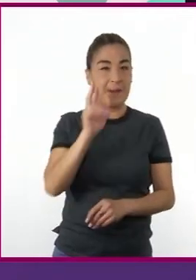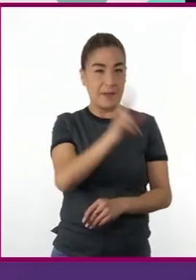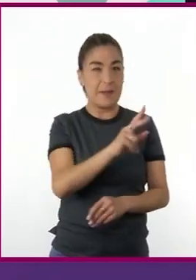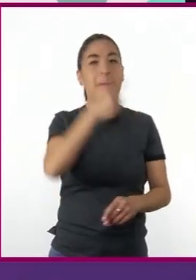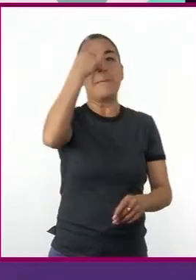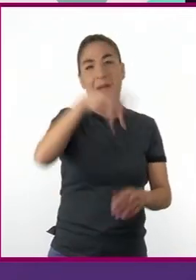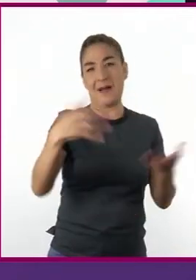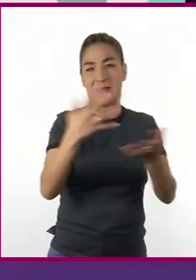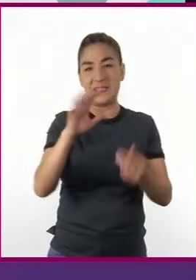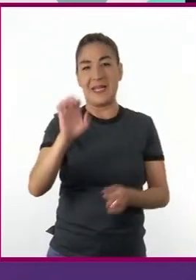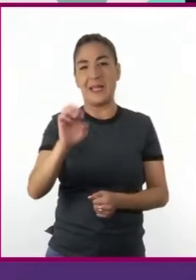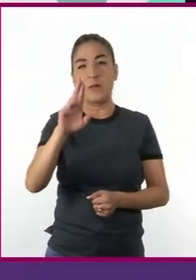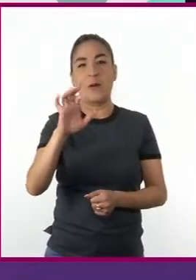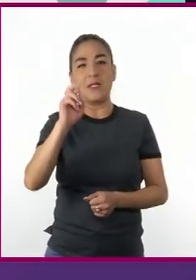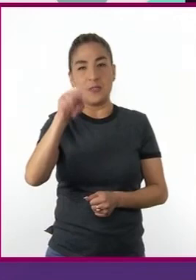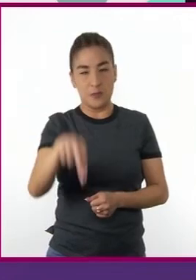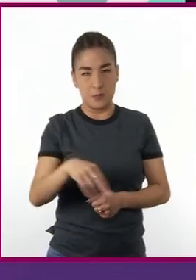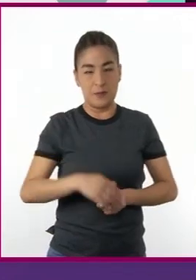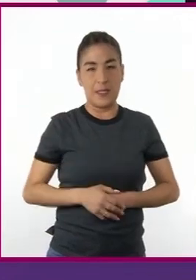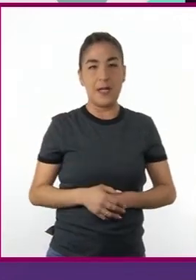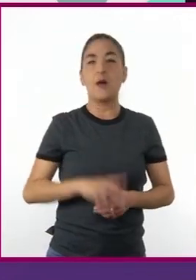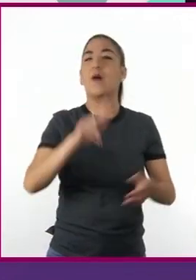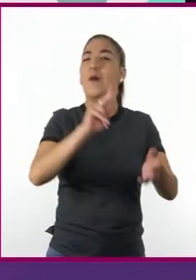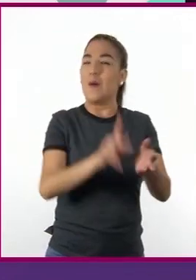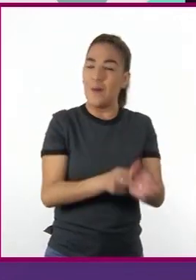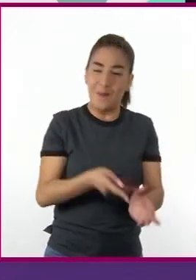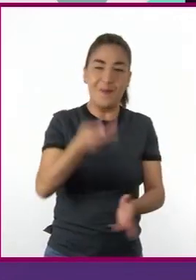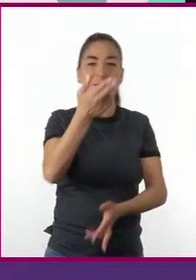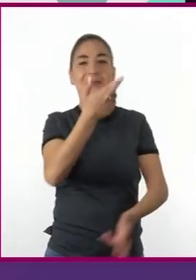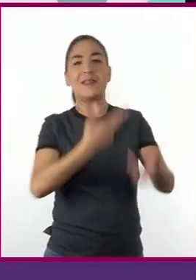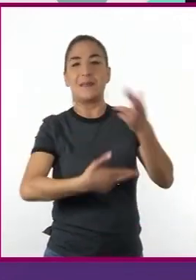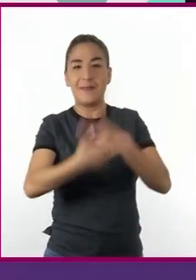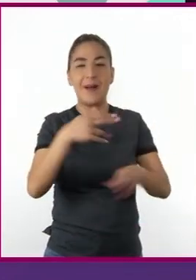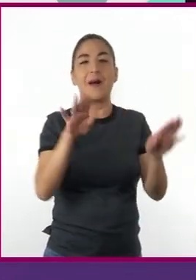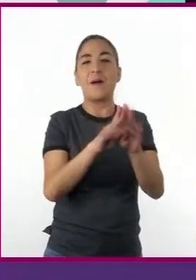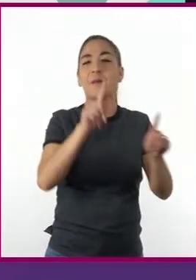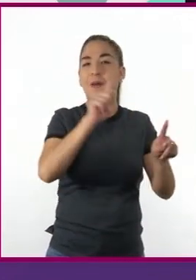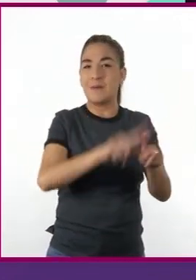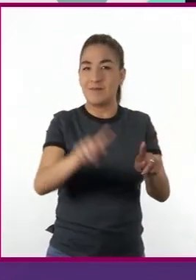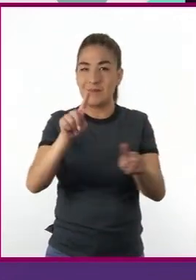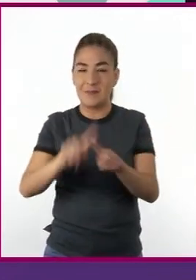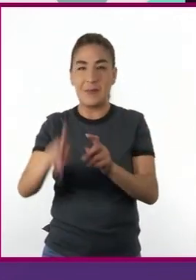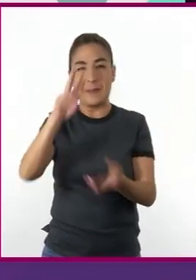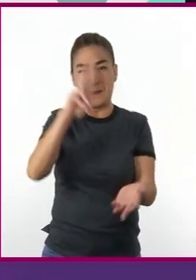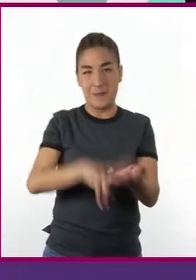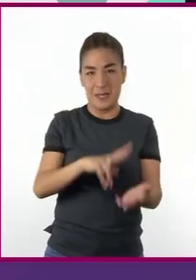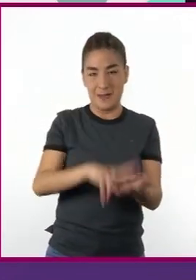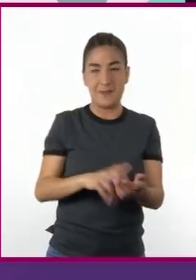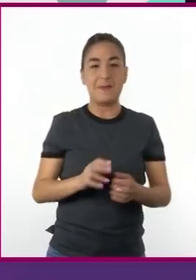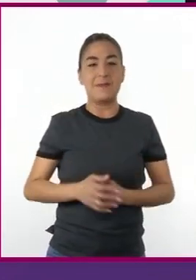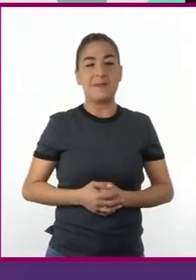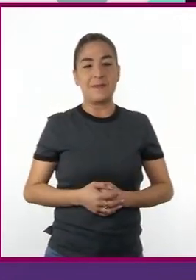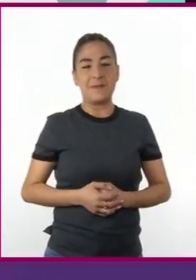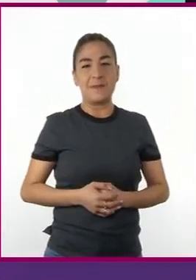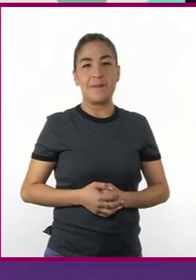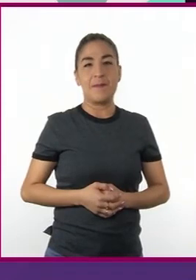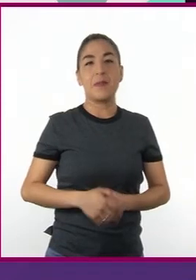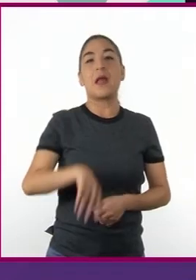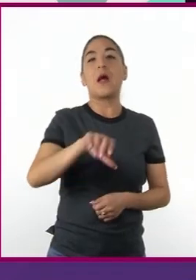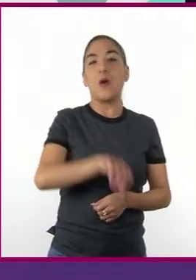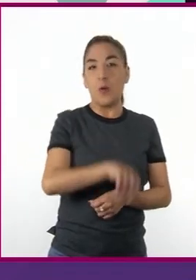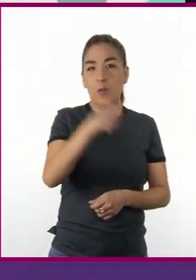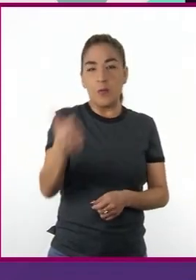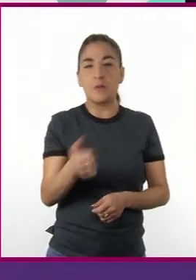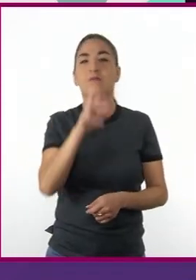de la ecuación. Repetimos el proceso de encontrar las diferencias entre los valores, ahora con los